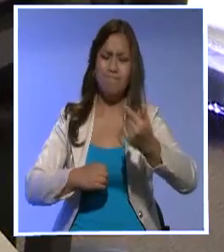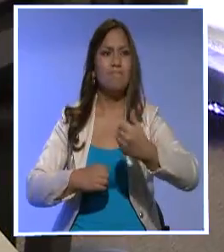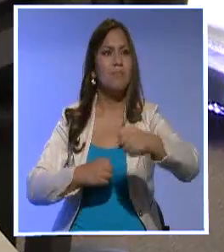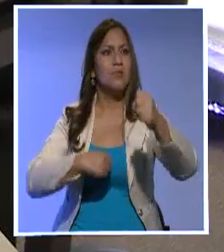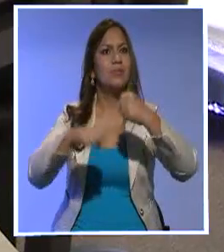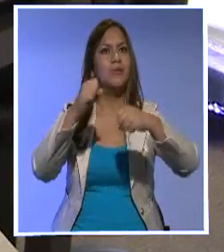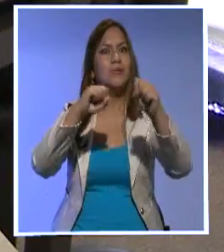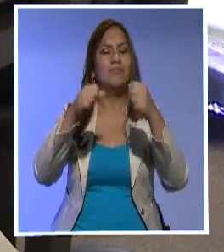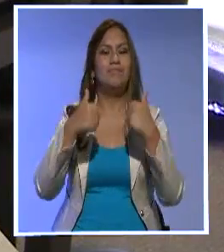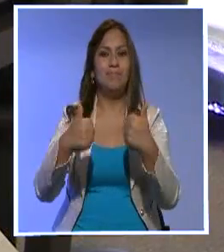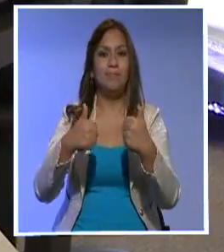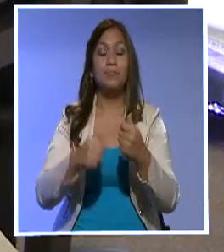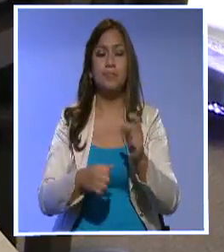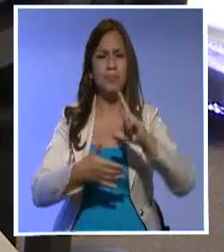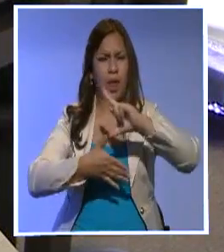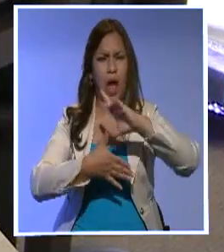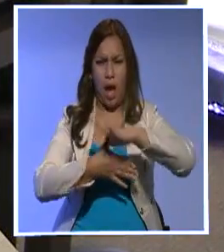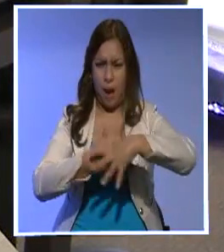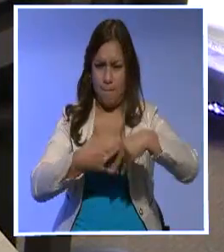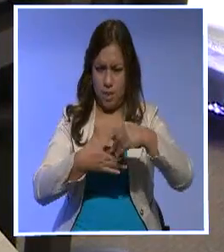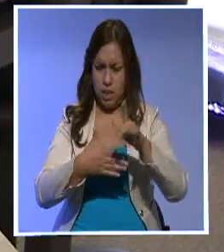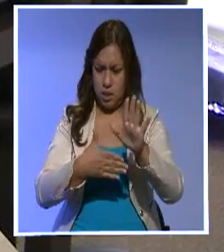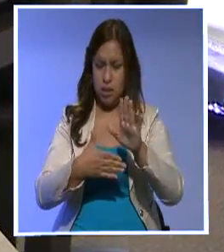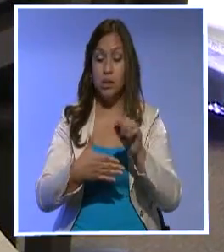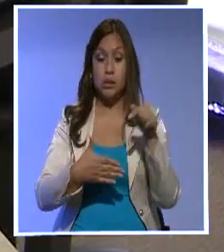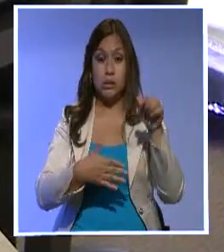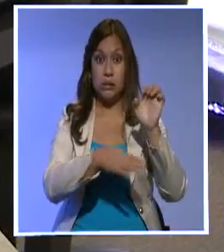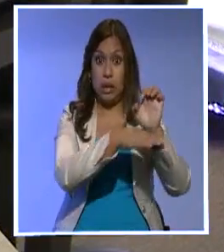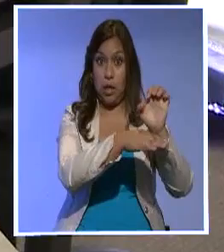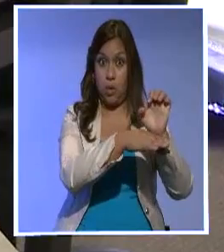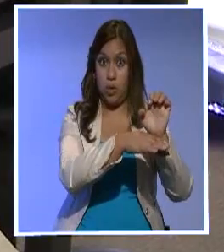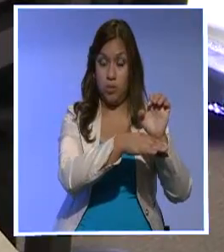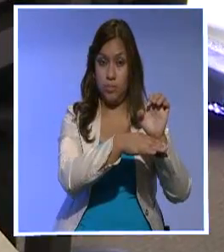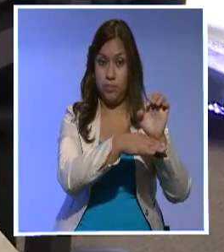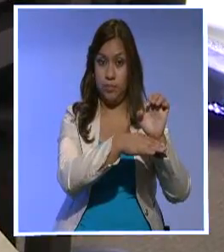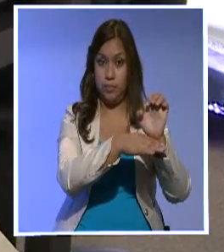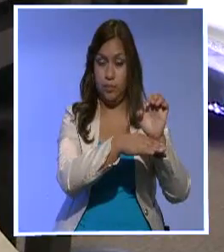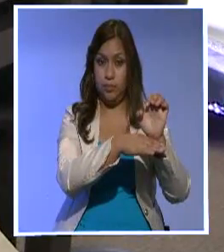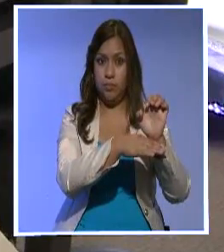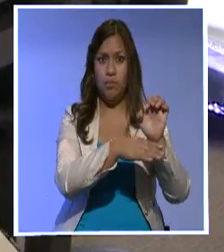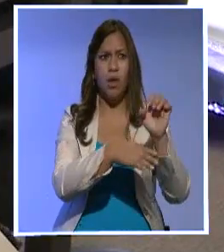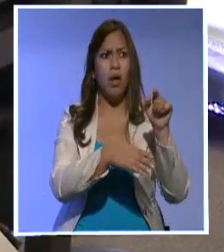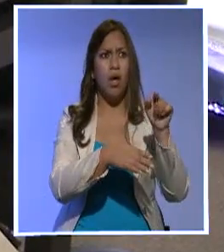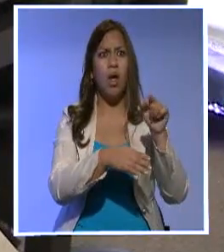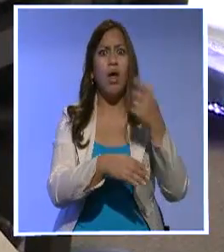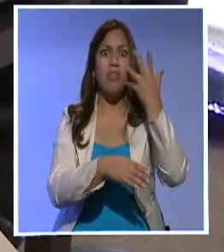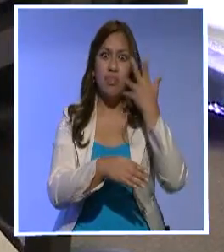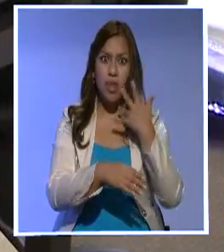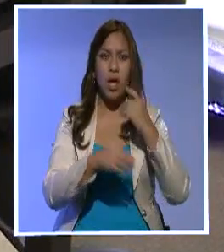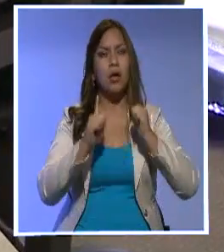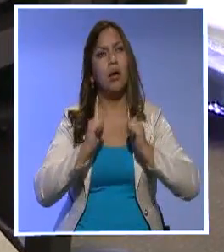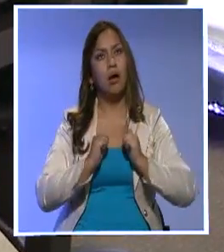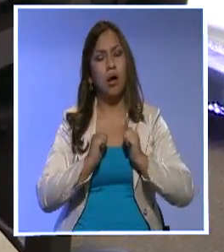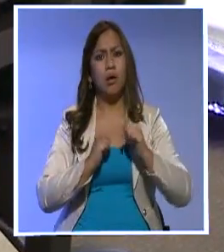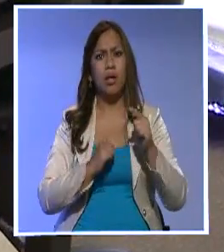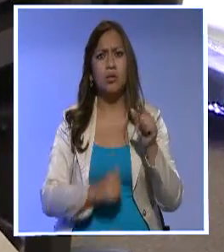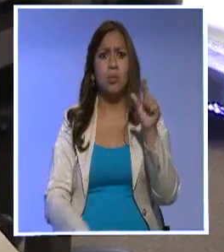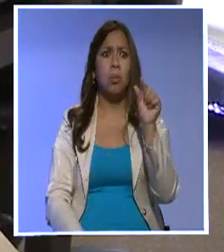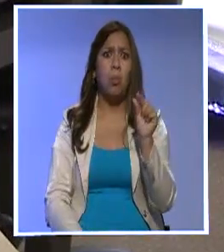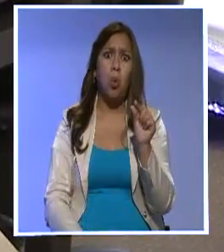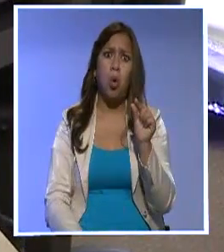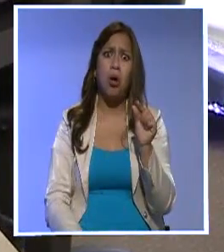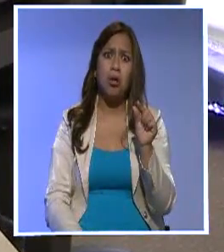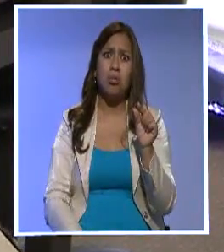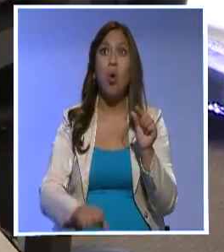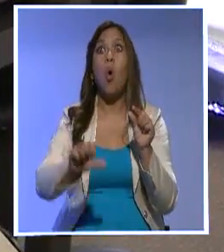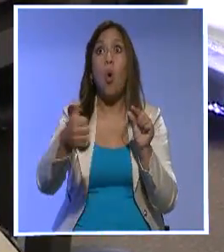recalcar que a nivel de américa latina y el caribe el ecuador es uno de los países que menos día descanso obligatoria tercer caso